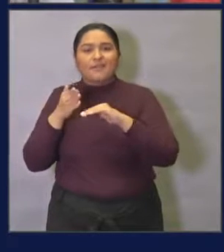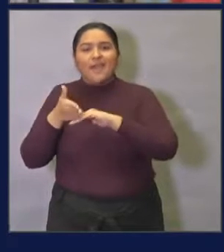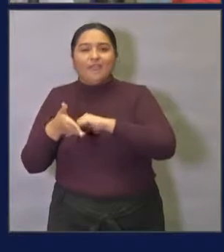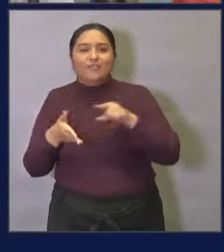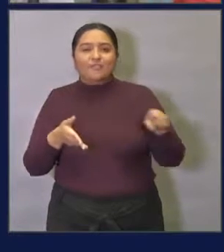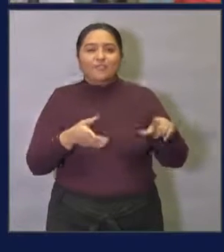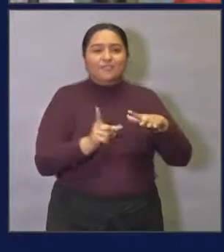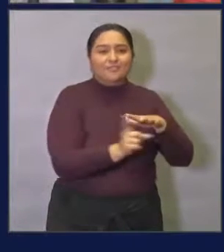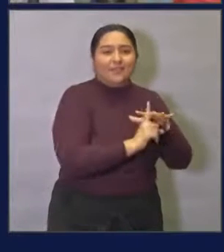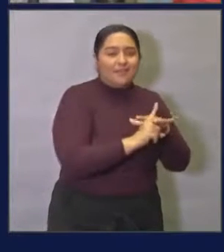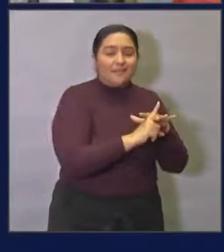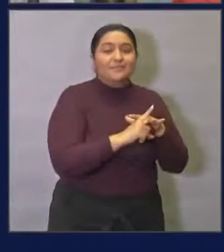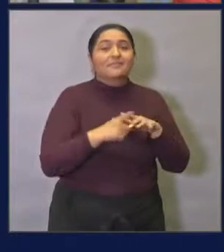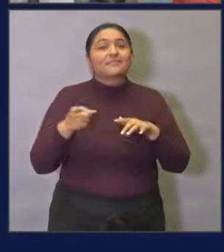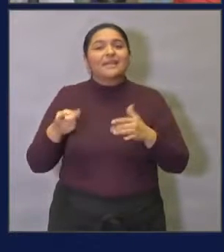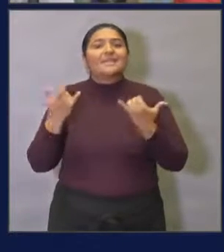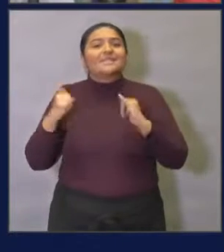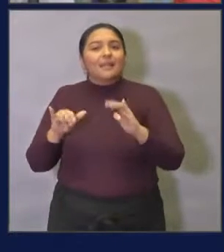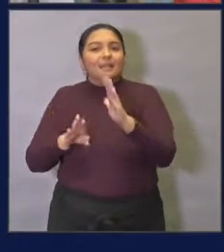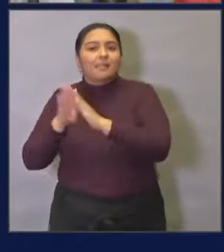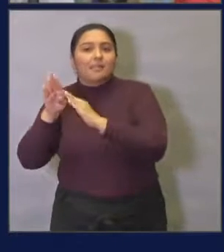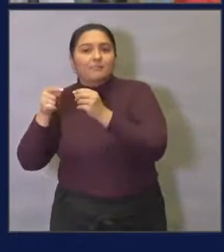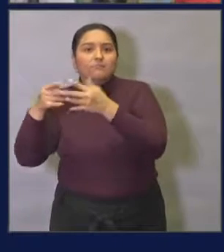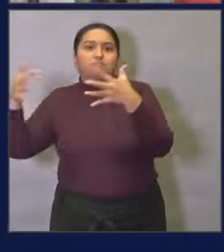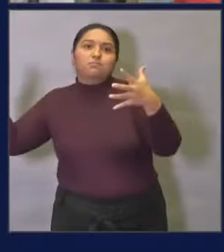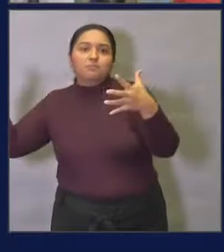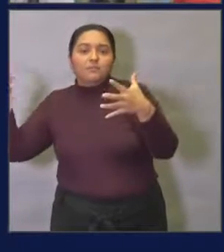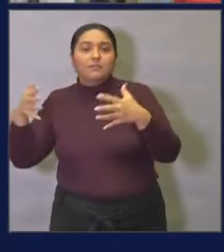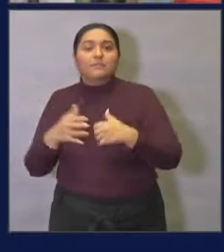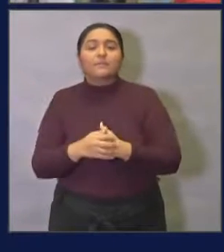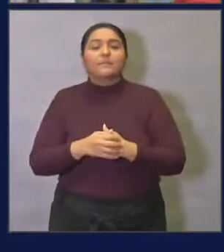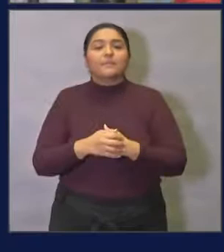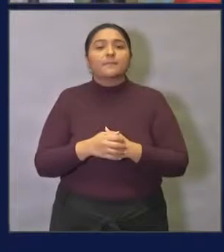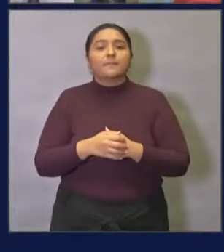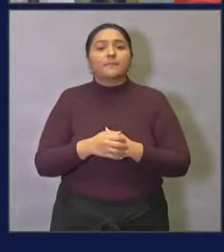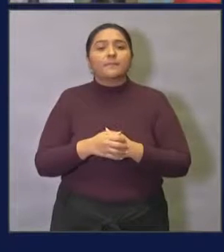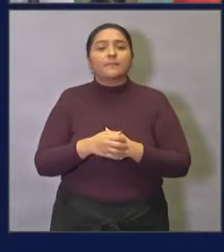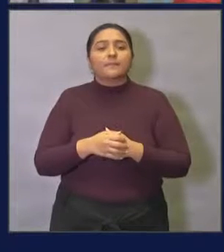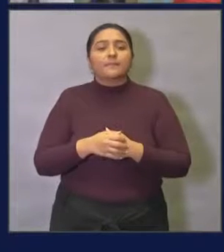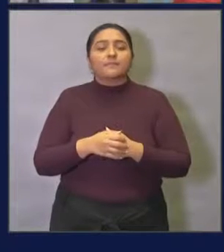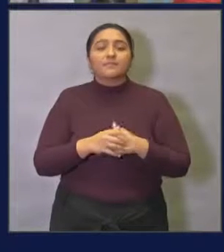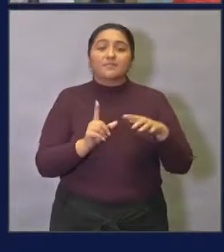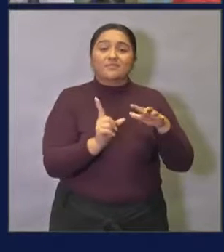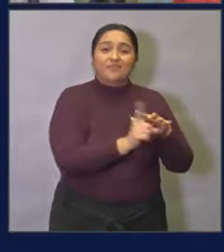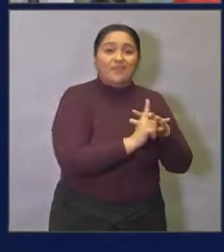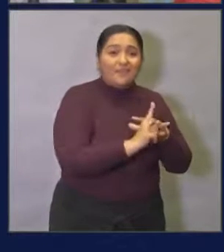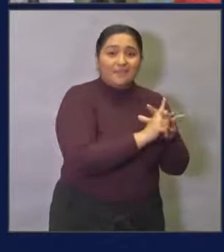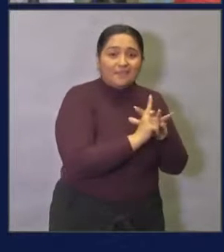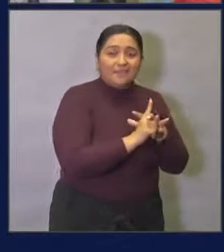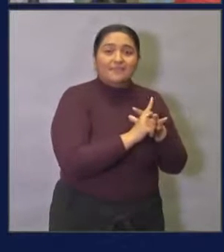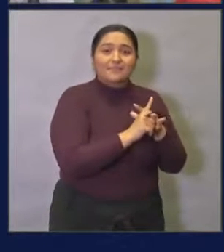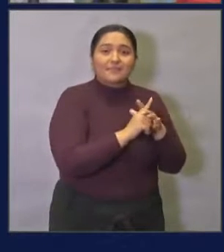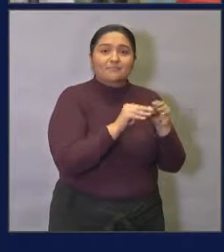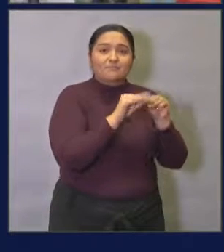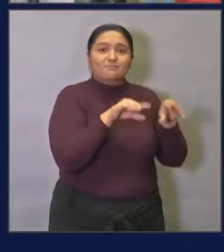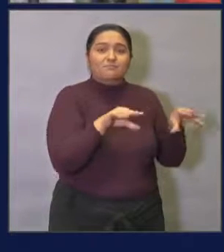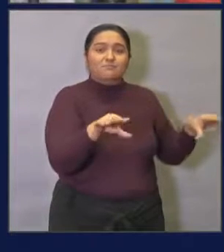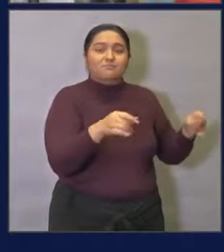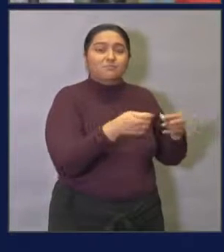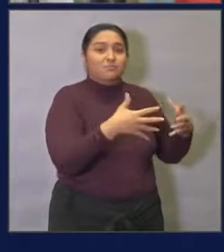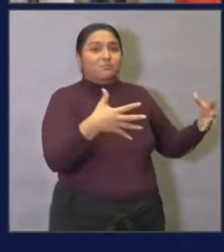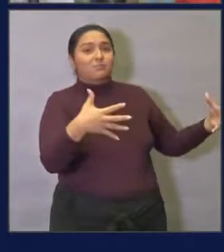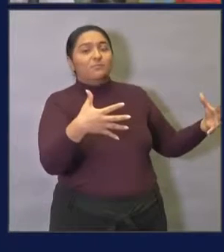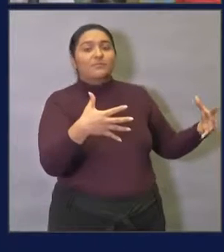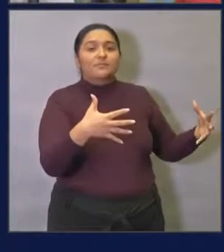seguido aumentando. Teniendo en cuenta cómo los casos continúan aumentando rápidamente, podemos con un